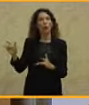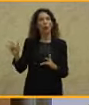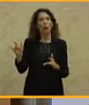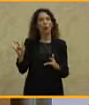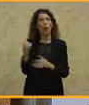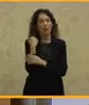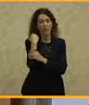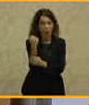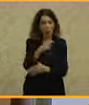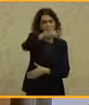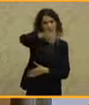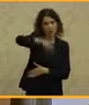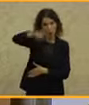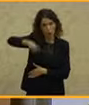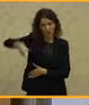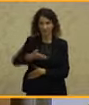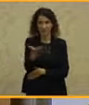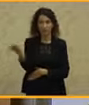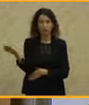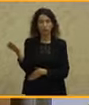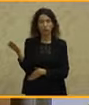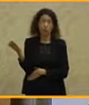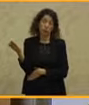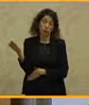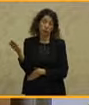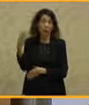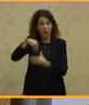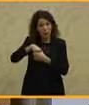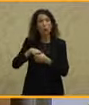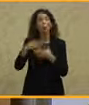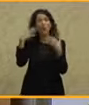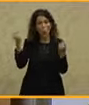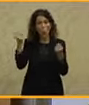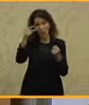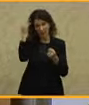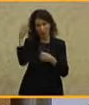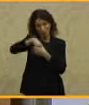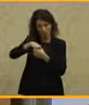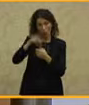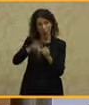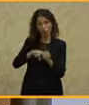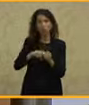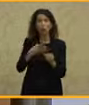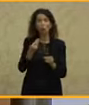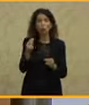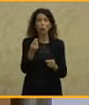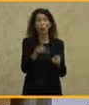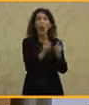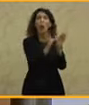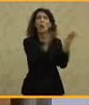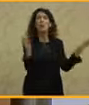favor de las personas que tienen o que pertenecéis al campo de la salud mental que muchos tratados de